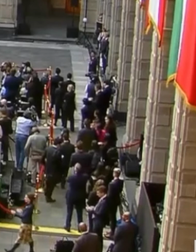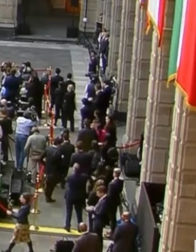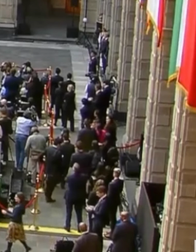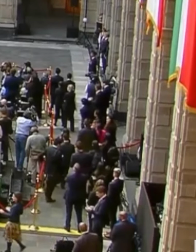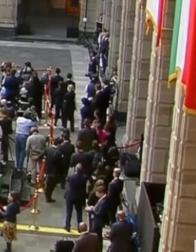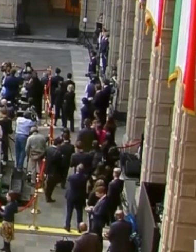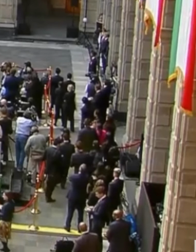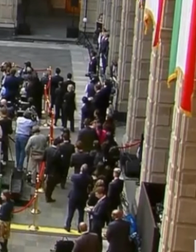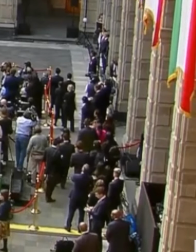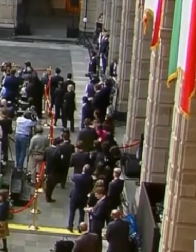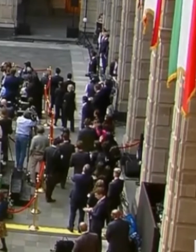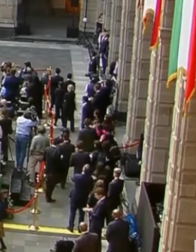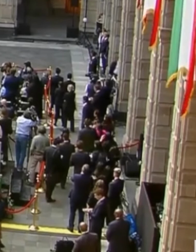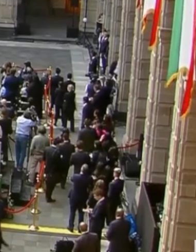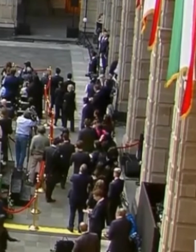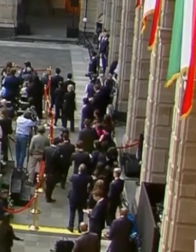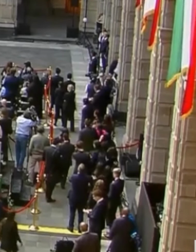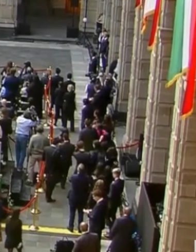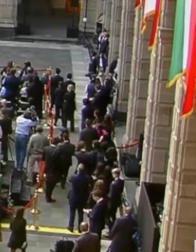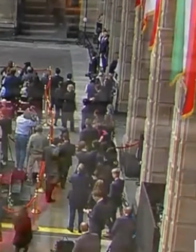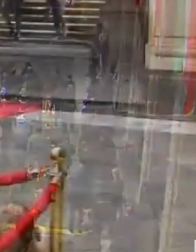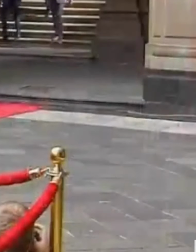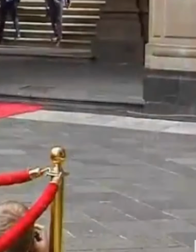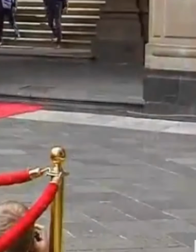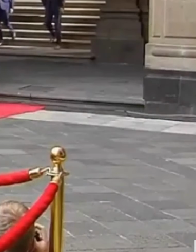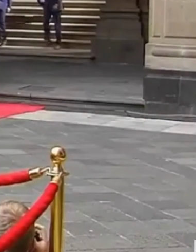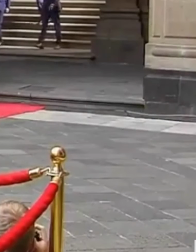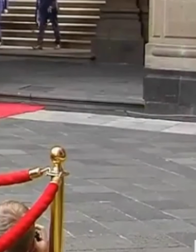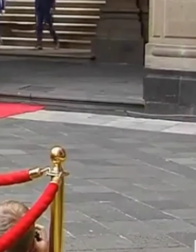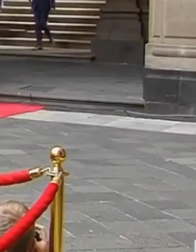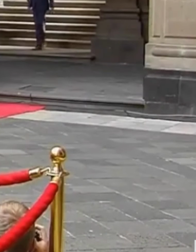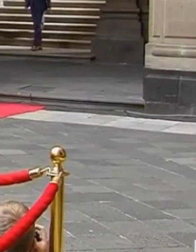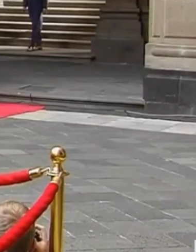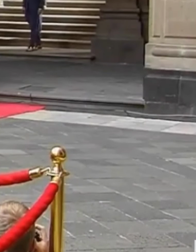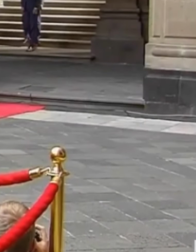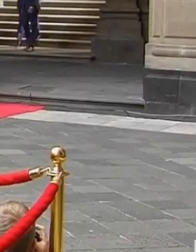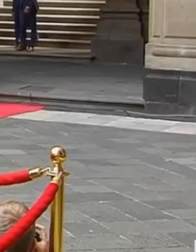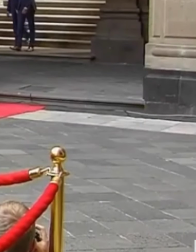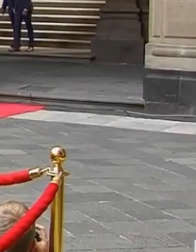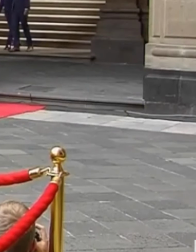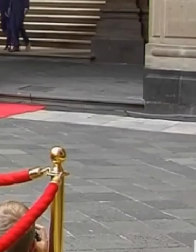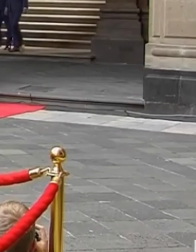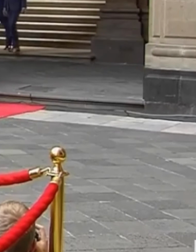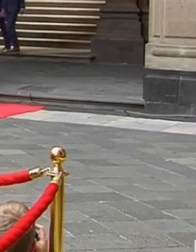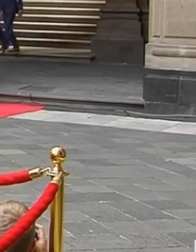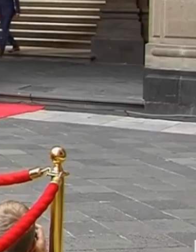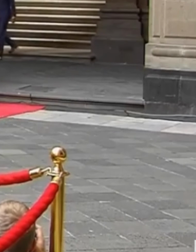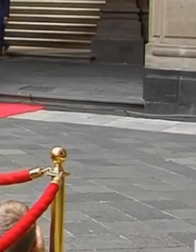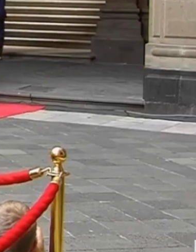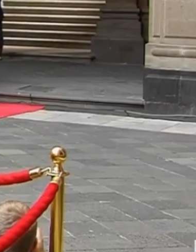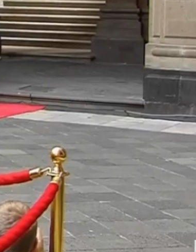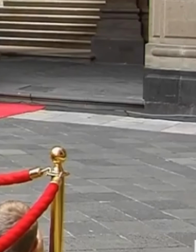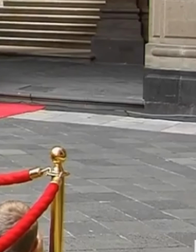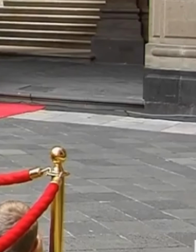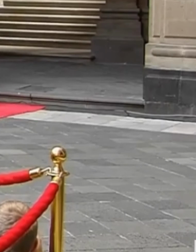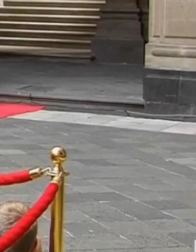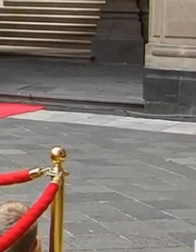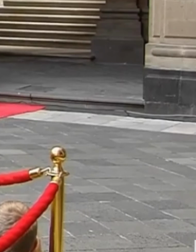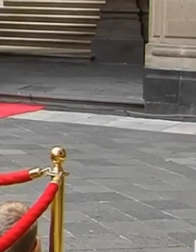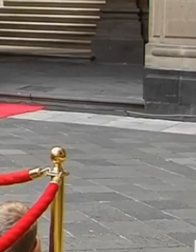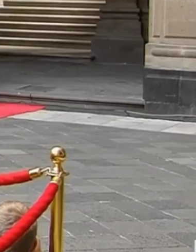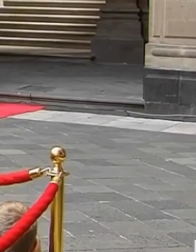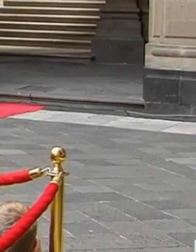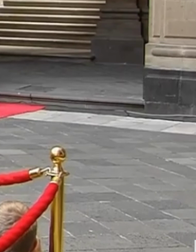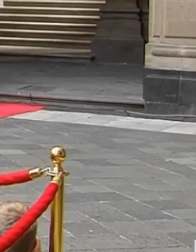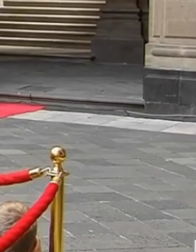Jr., presidente de los Estados Unidos de América, y el excelentísimo señor Justin Trudeau, primer ministro de